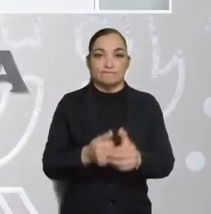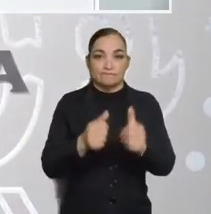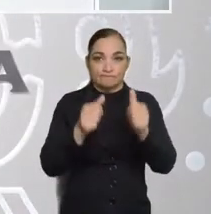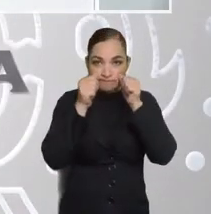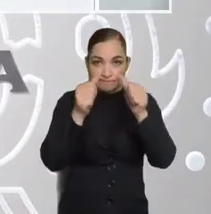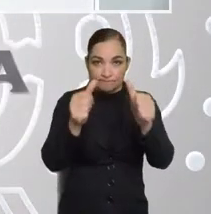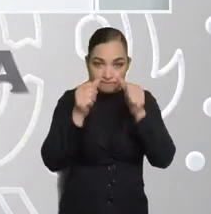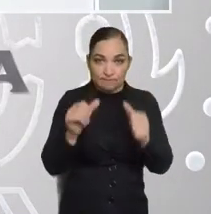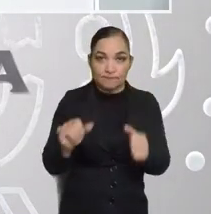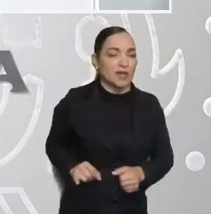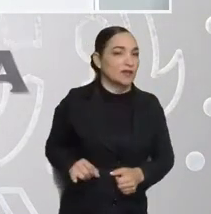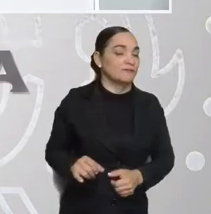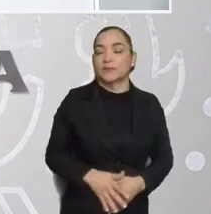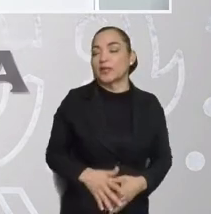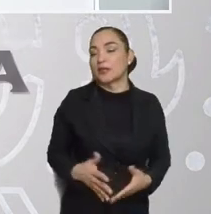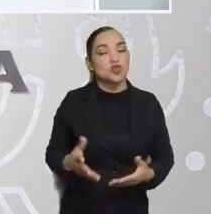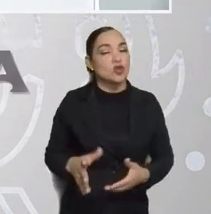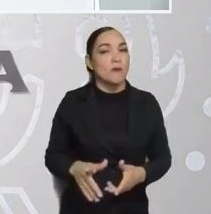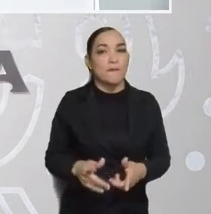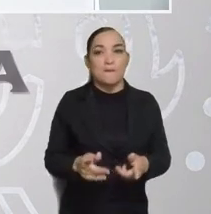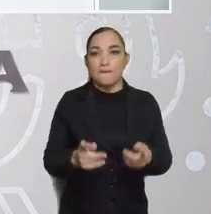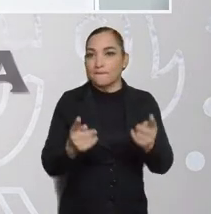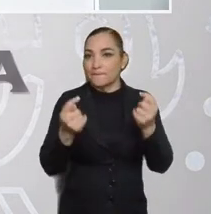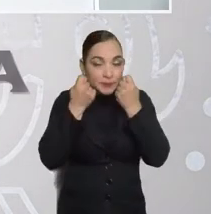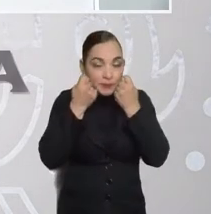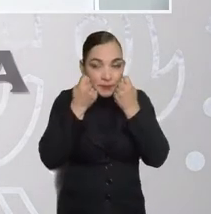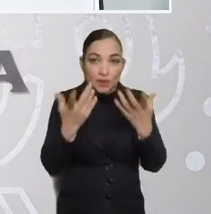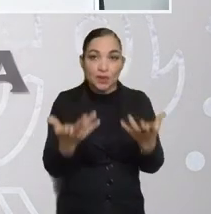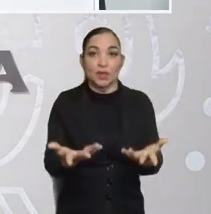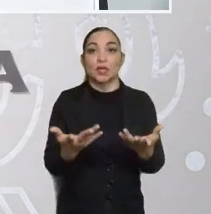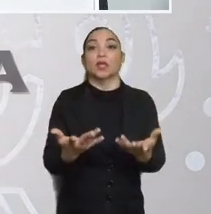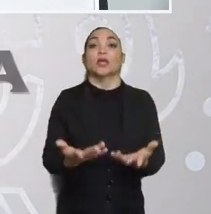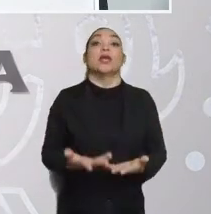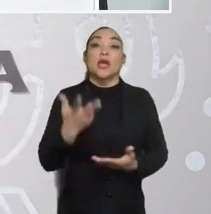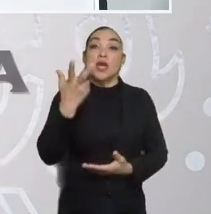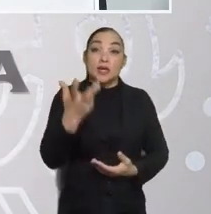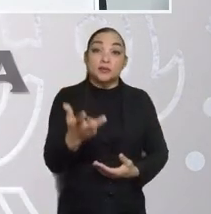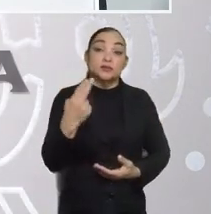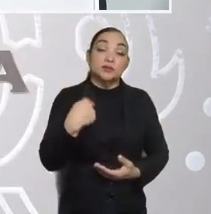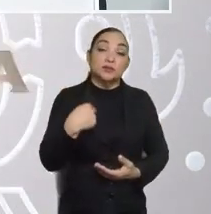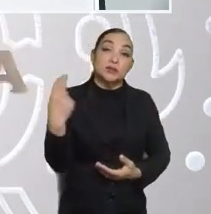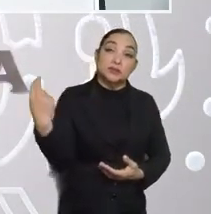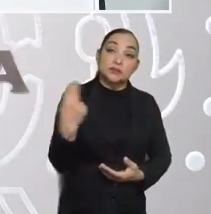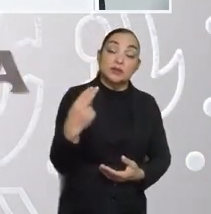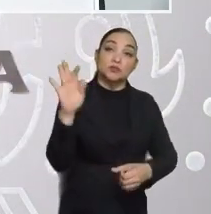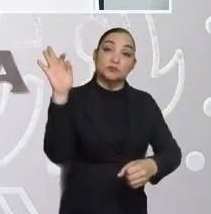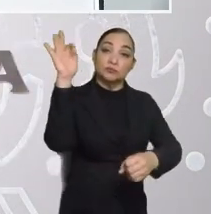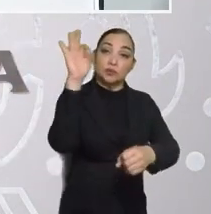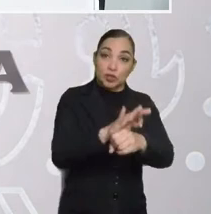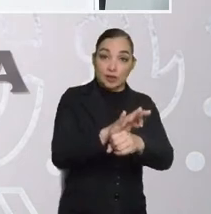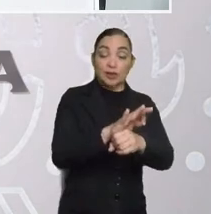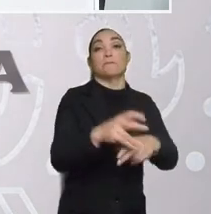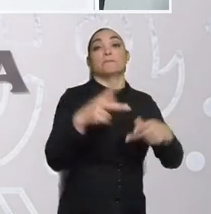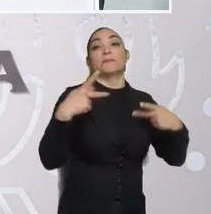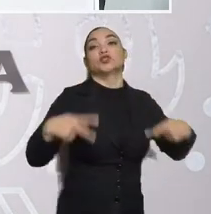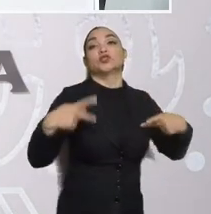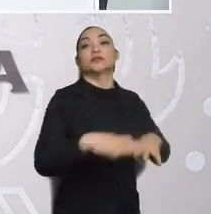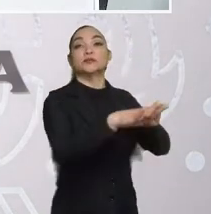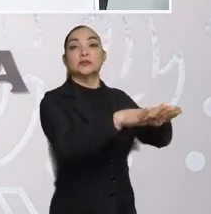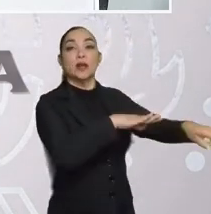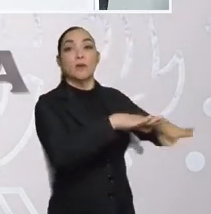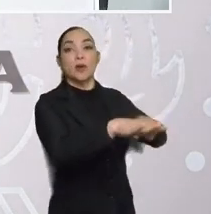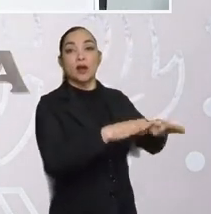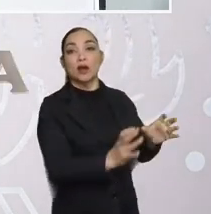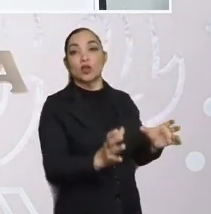Me interesa el trabajador, protegerlo. Entonces, por eso es que hemos